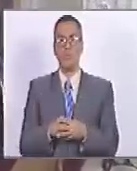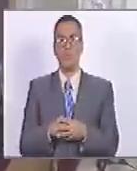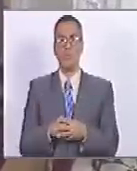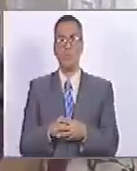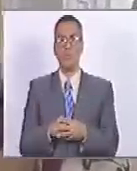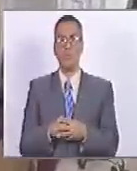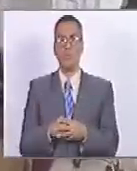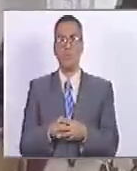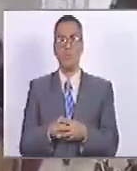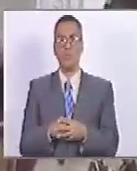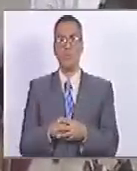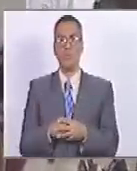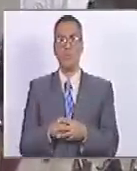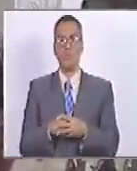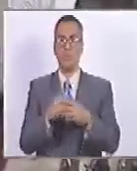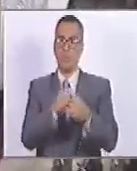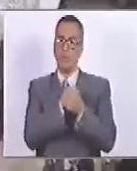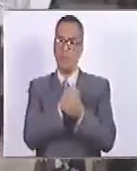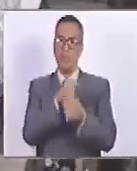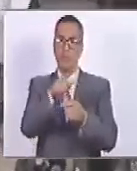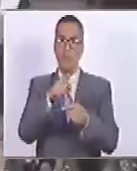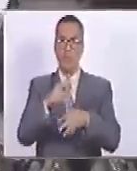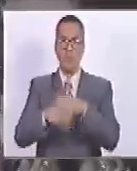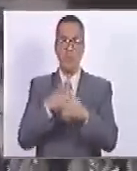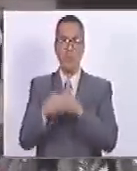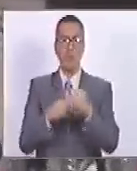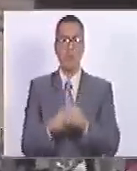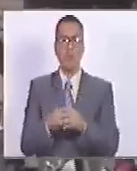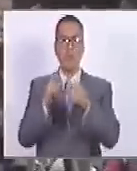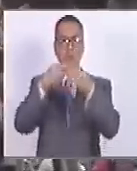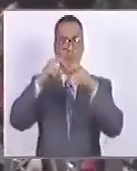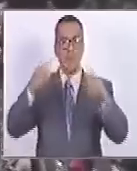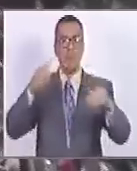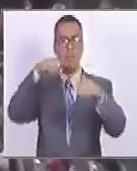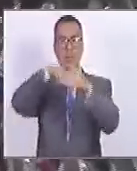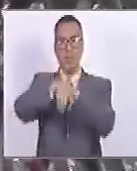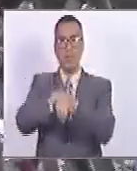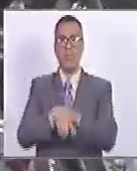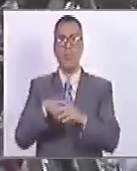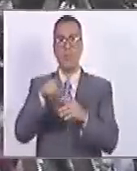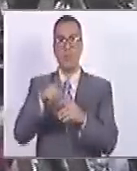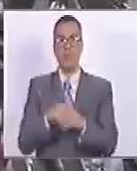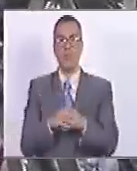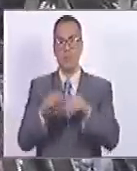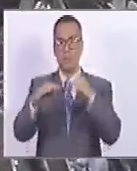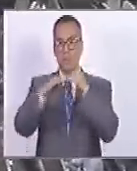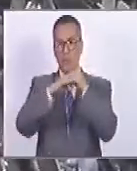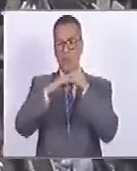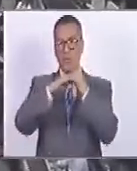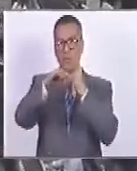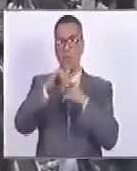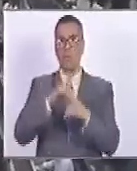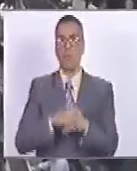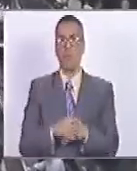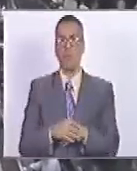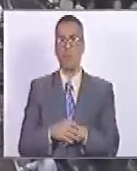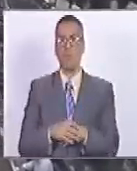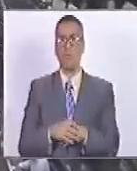con mucho apego a lo que es el tema de la inclusión y la igualdad, bueno,